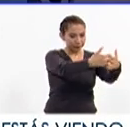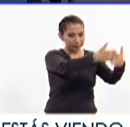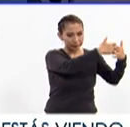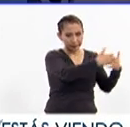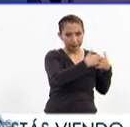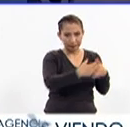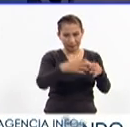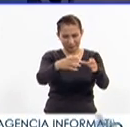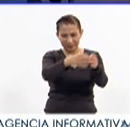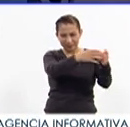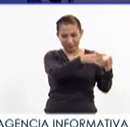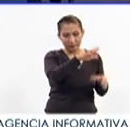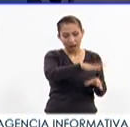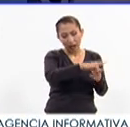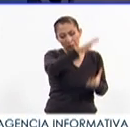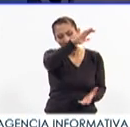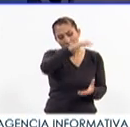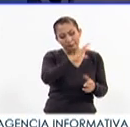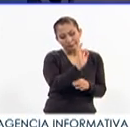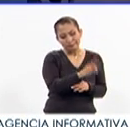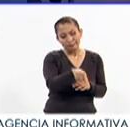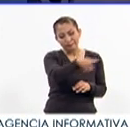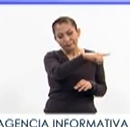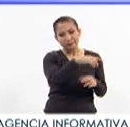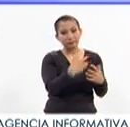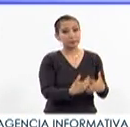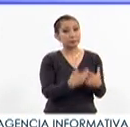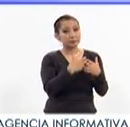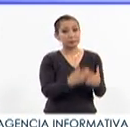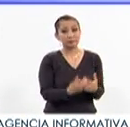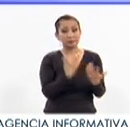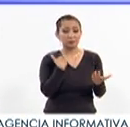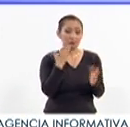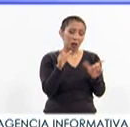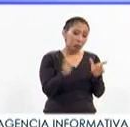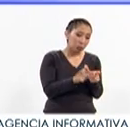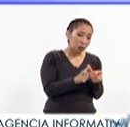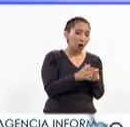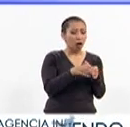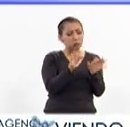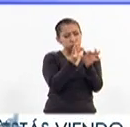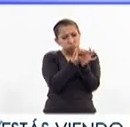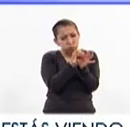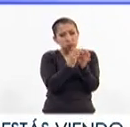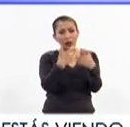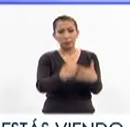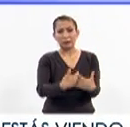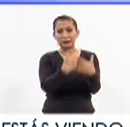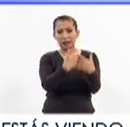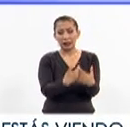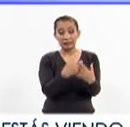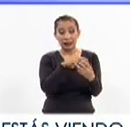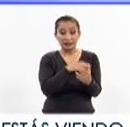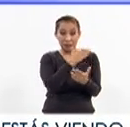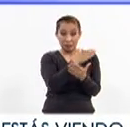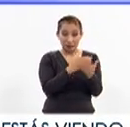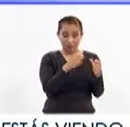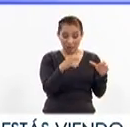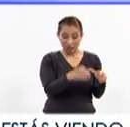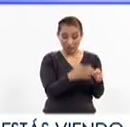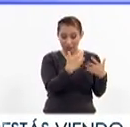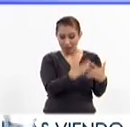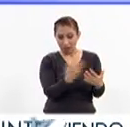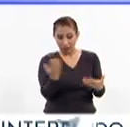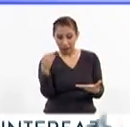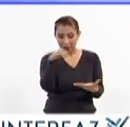el mayor porcentaje de nuestra industria es medianas y pequeñas empresas. En esas medianas y pequeñas, hablar